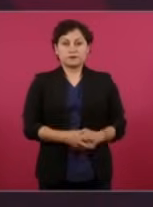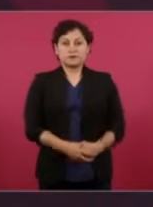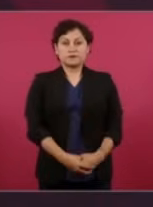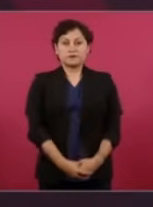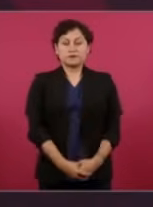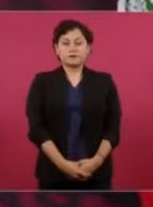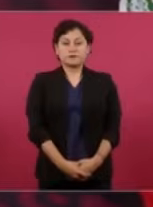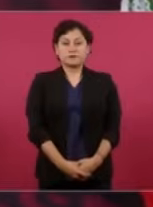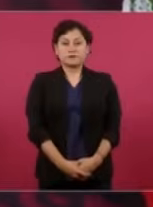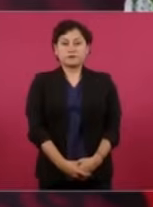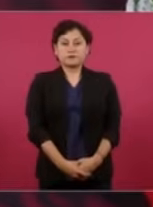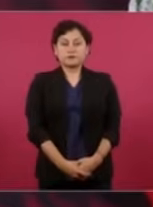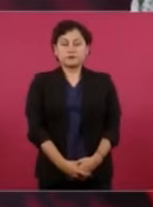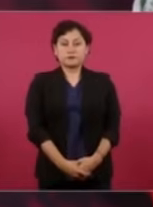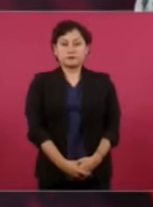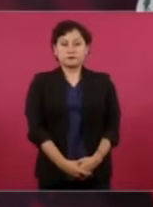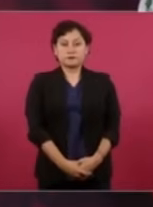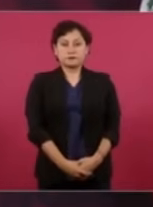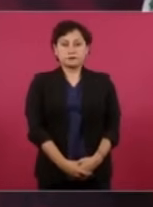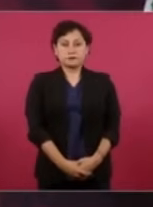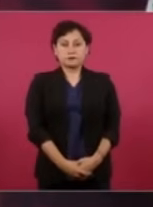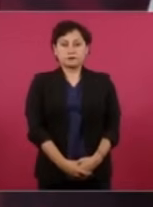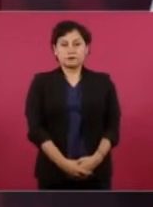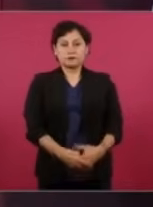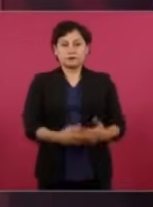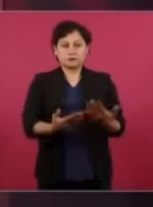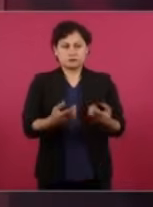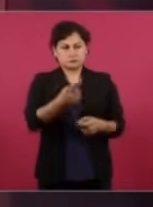Ni ningún otro.